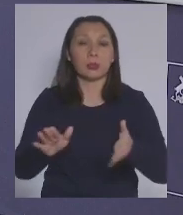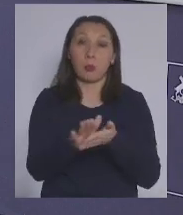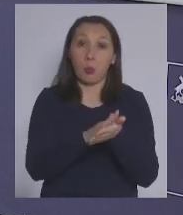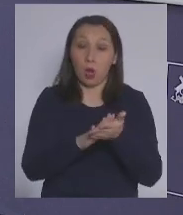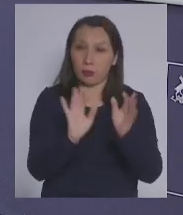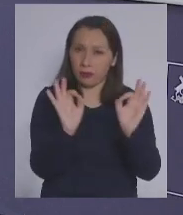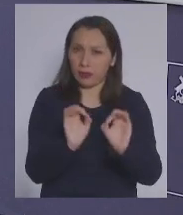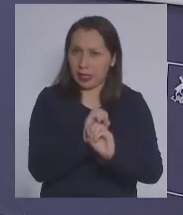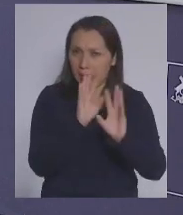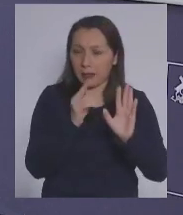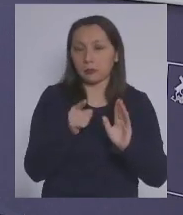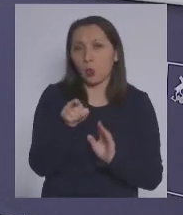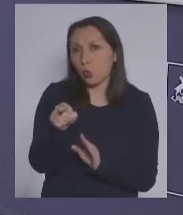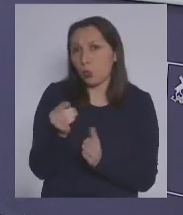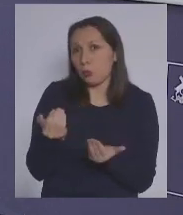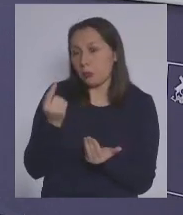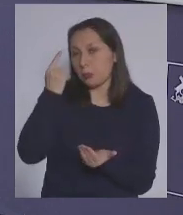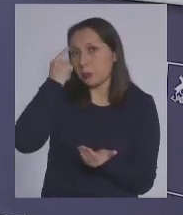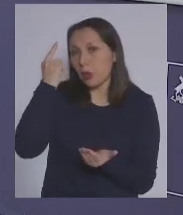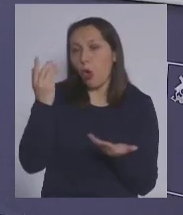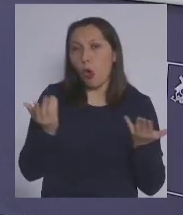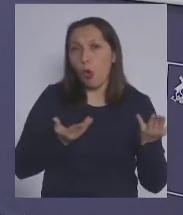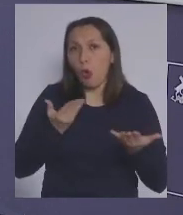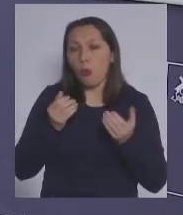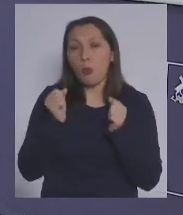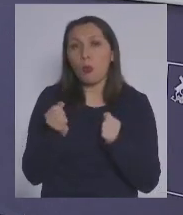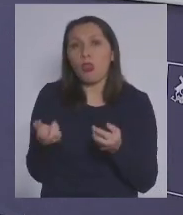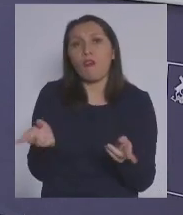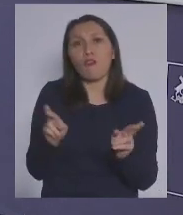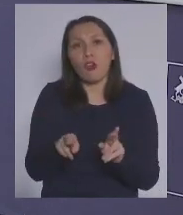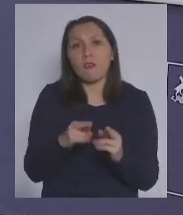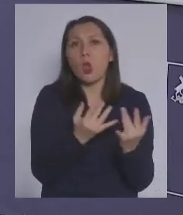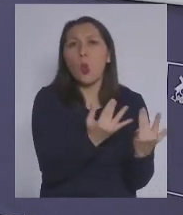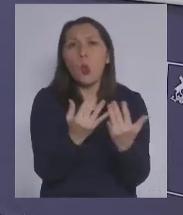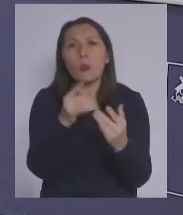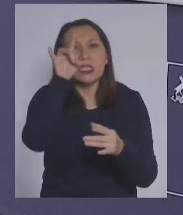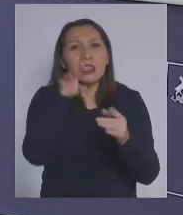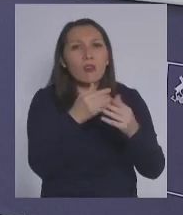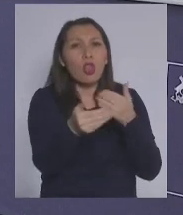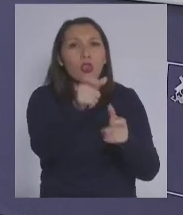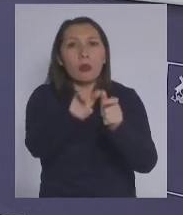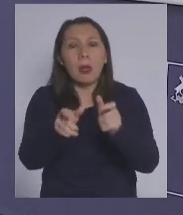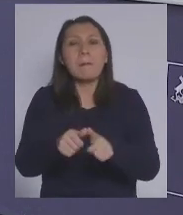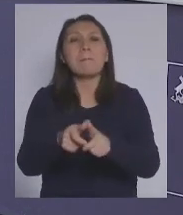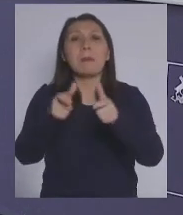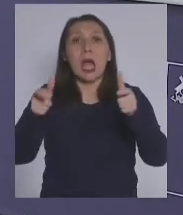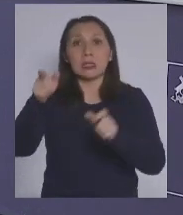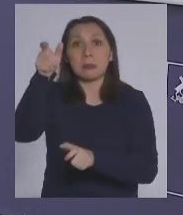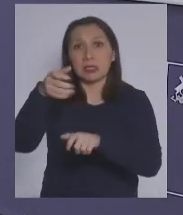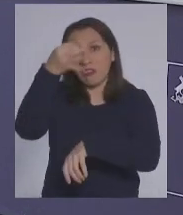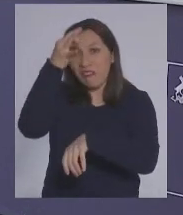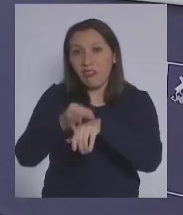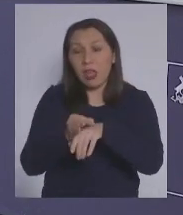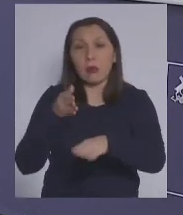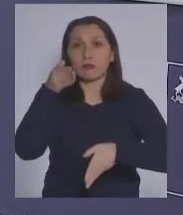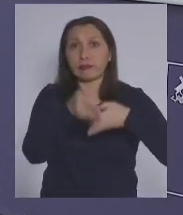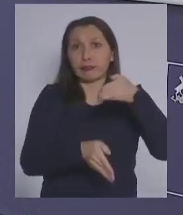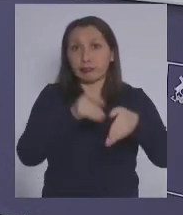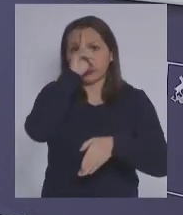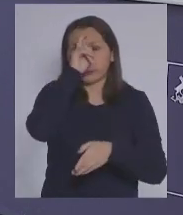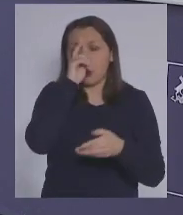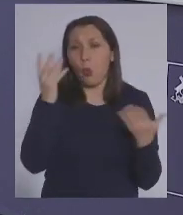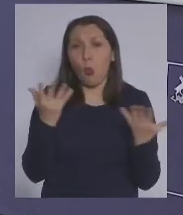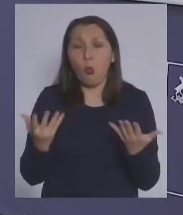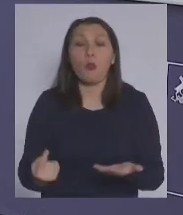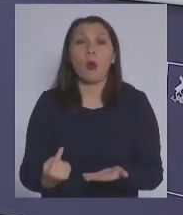ejemplo usted que espera pueda como se puede por ejemplo recuperar la trazabilidad aumentar los casos aumentar las consultas cómo puede